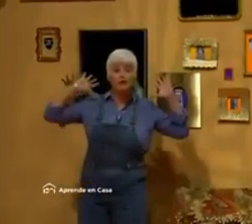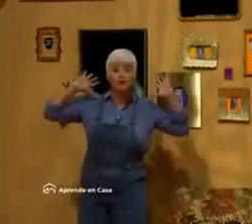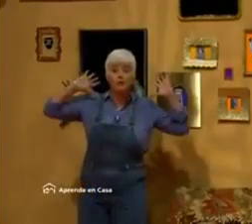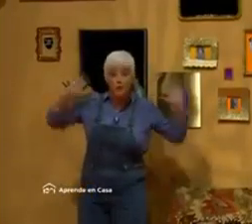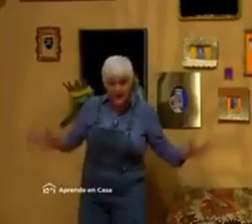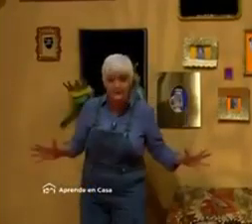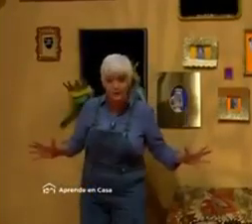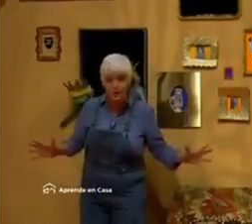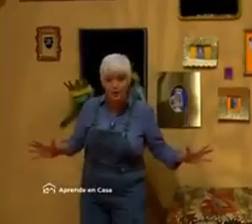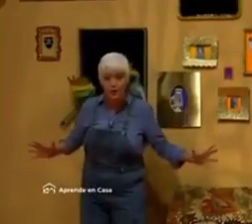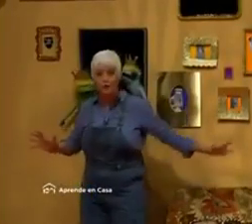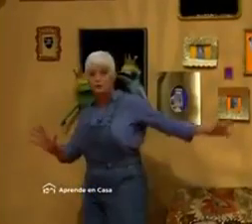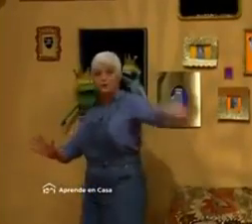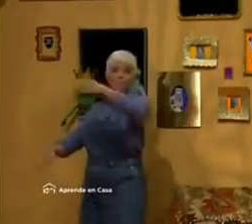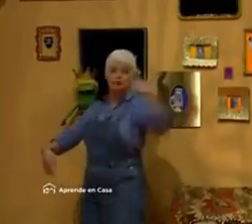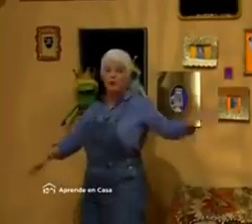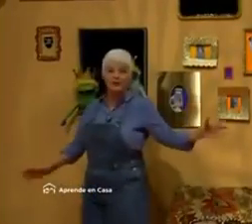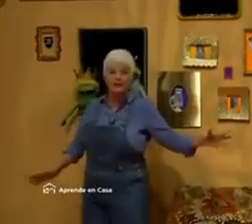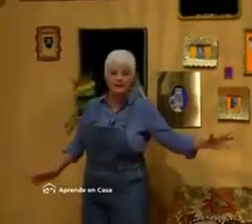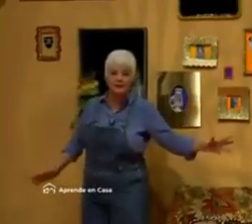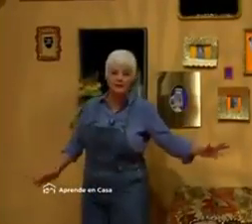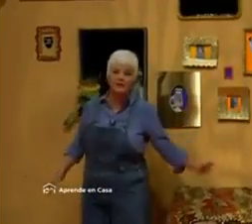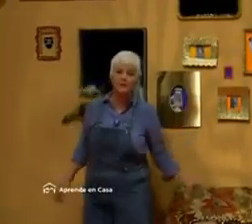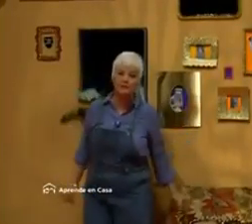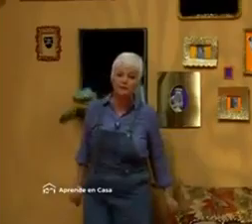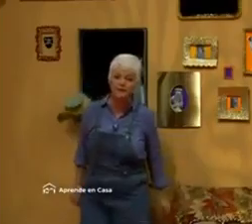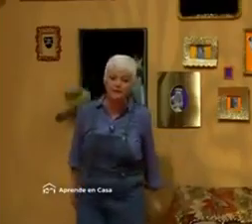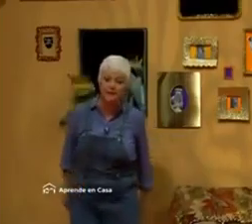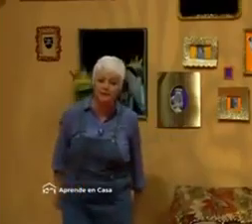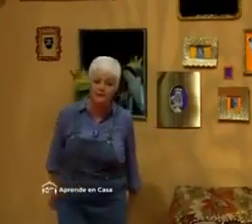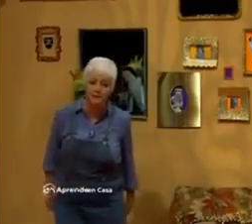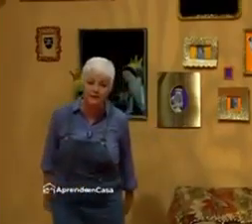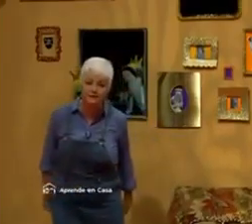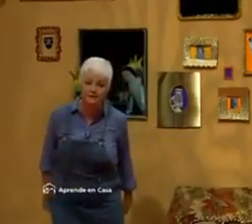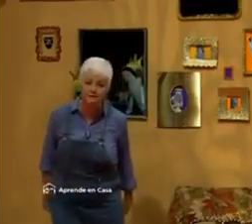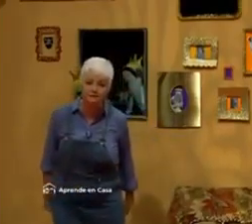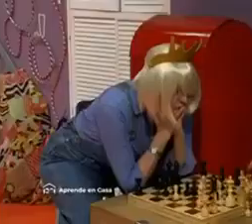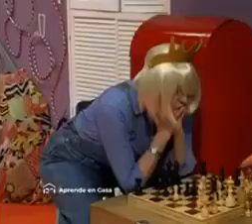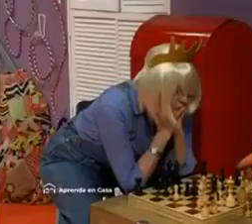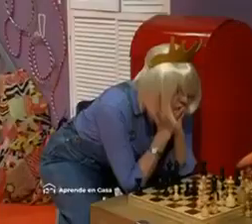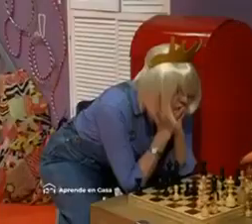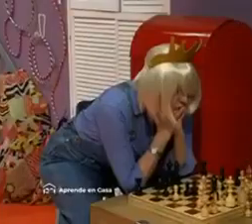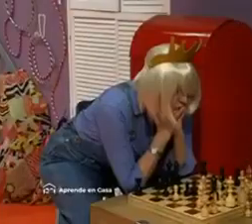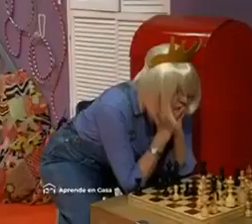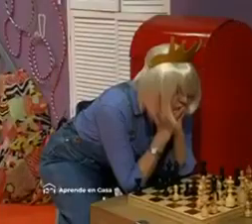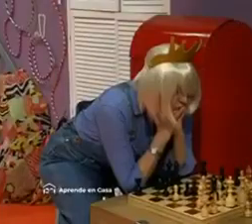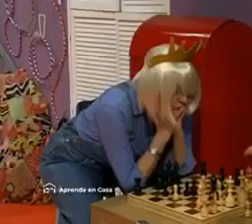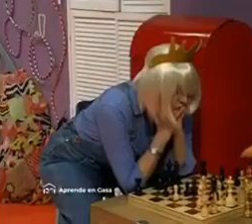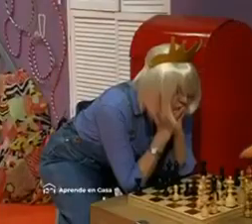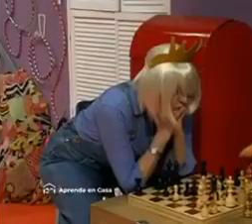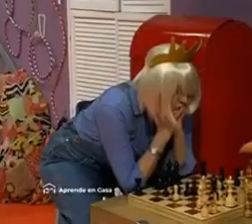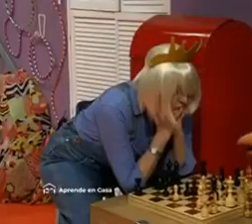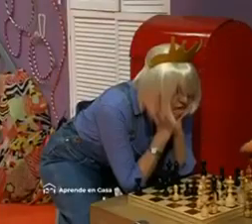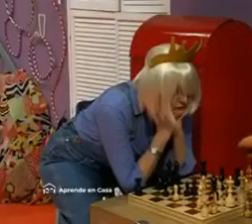¡Meunet! Y por supuesto, lo buscaban por todo el castillo. ¿Y saben dónde estaba el Meunet?